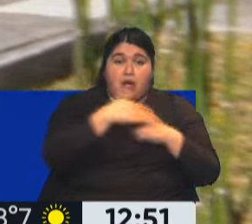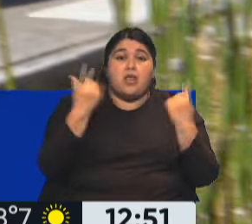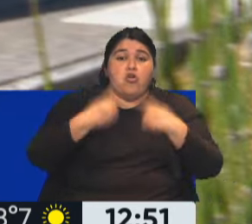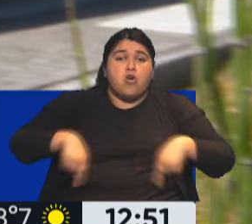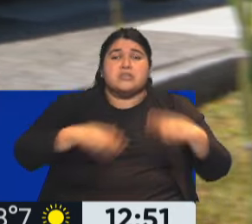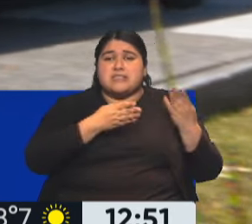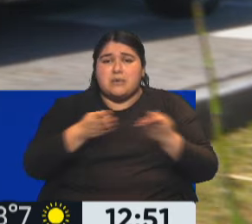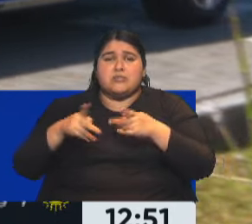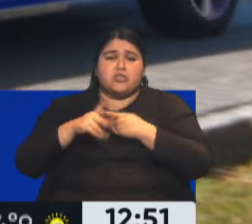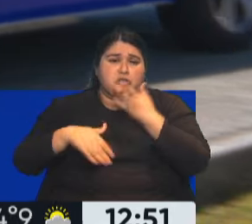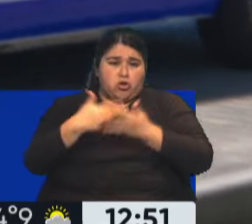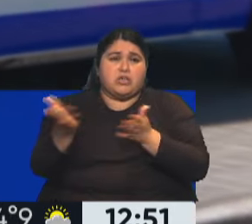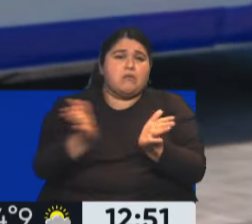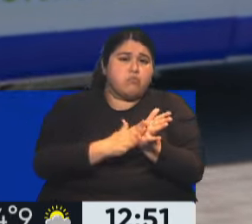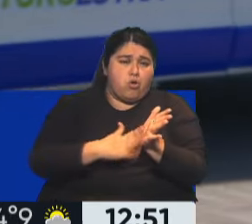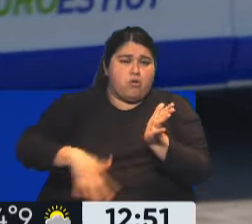servicios y distintas tecnologías.